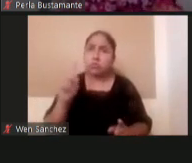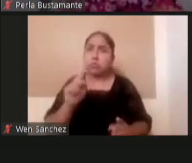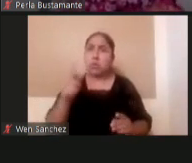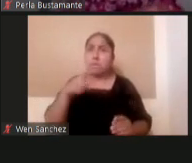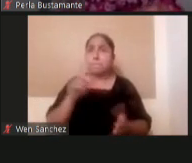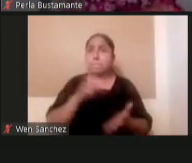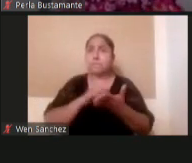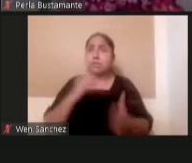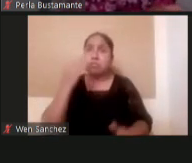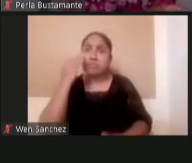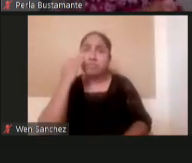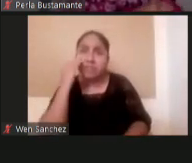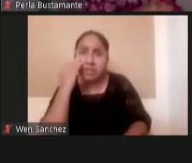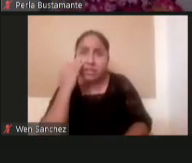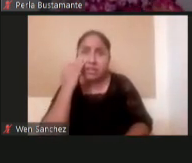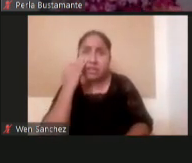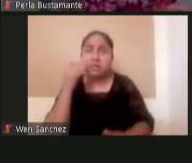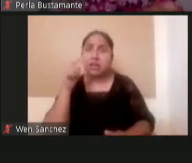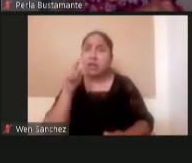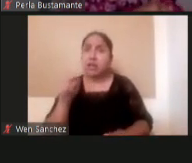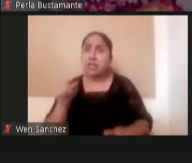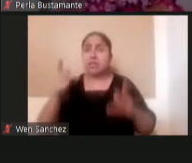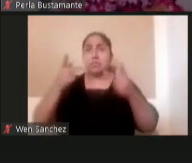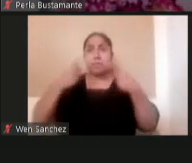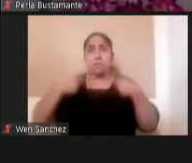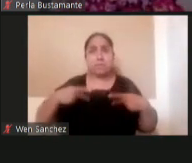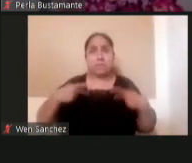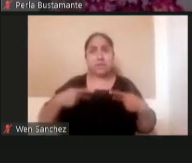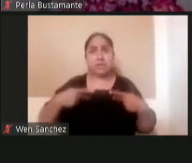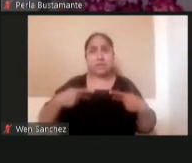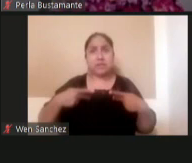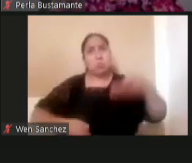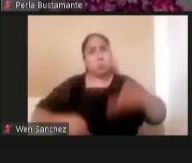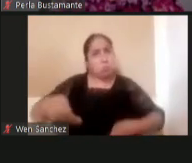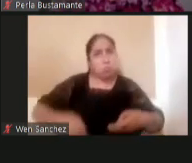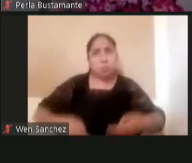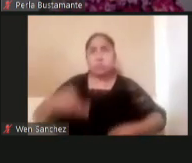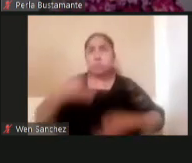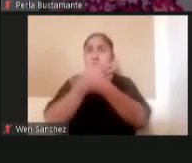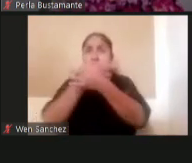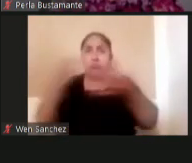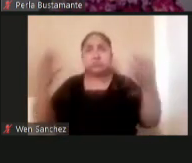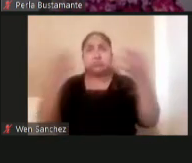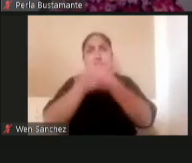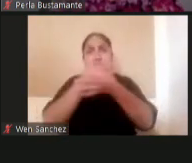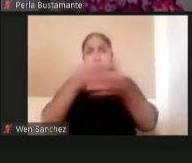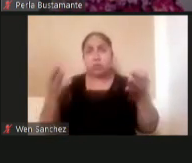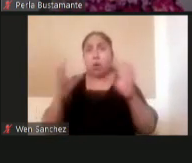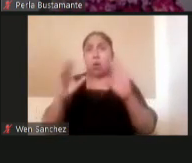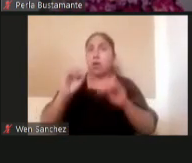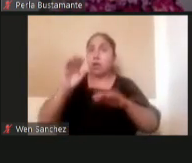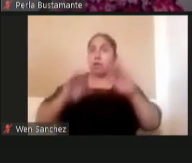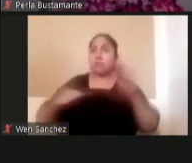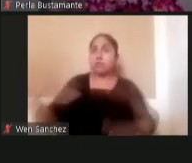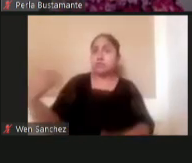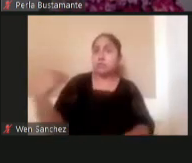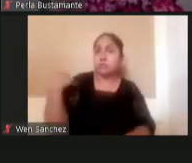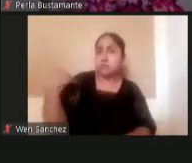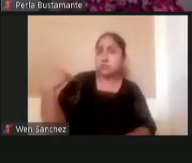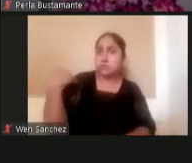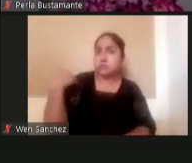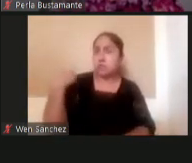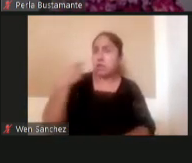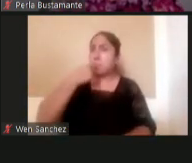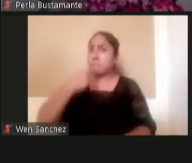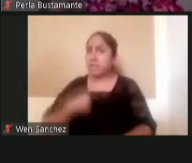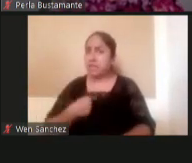cuando la gente me habla por teléfono, ¿verdad? Entonces, no necesito ir al campo para darme cuenta de